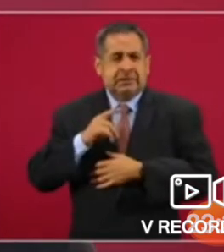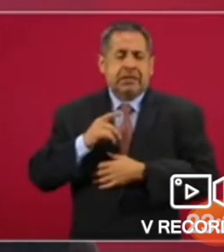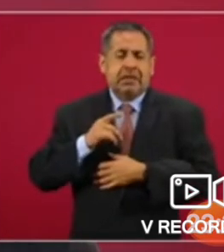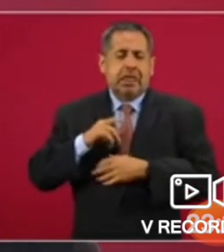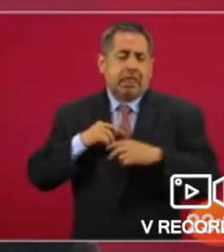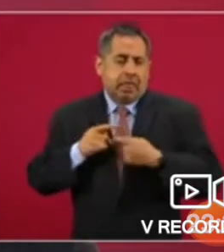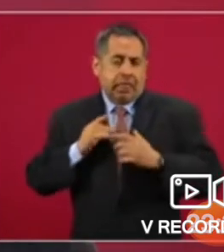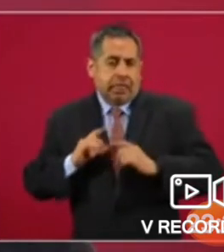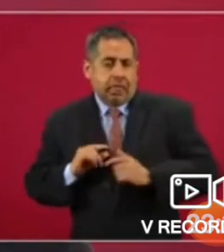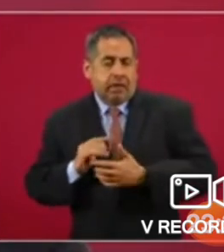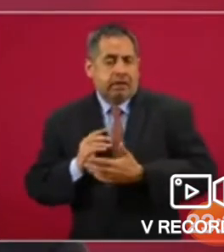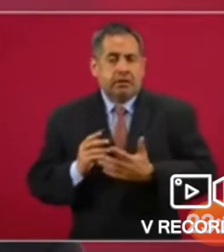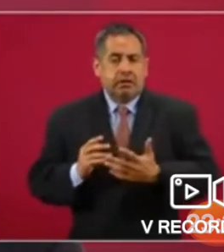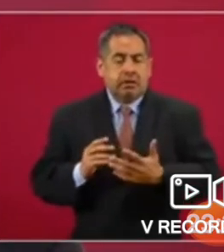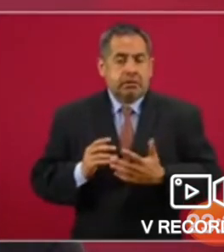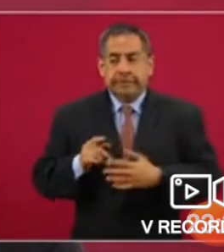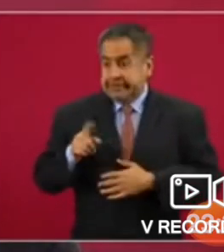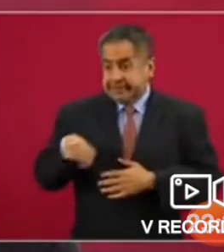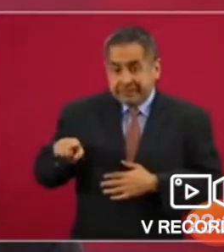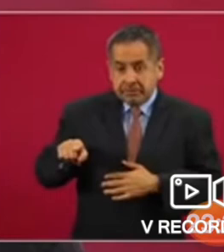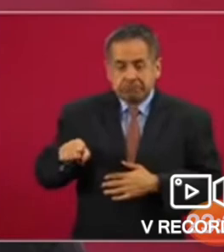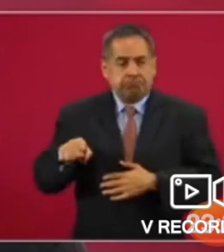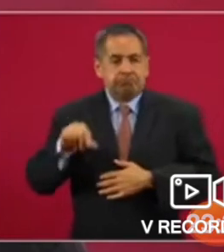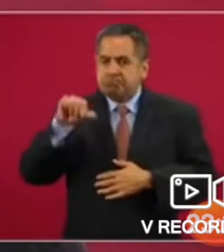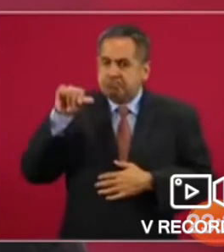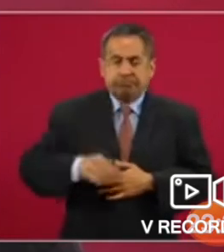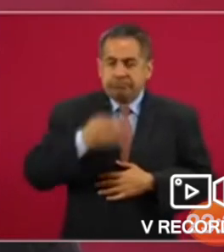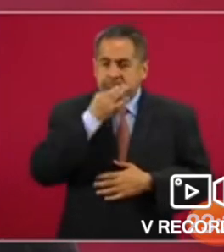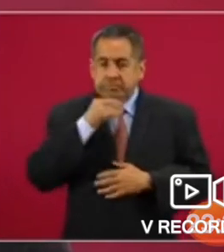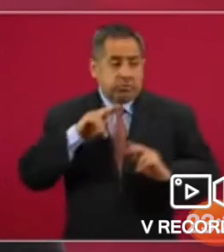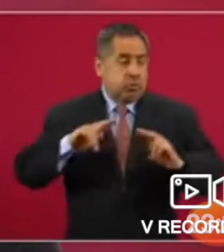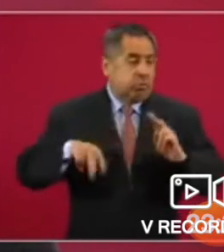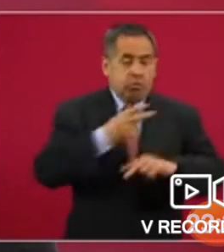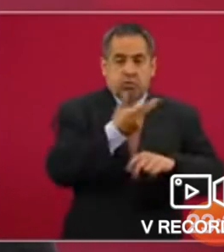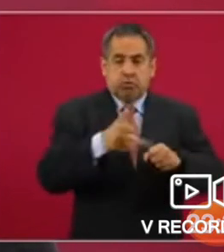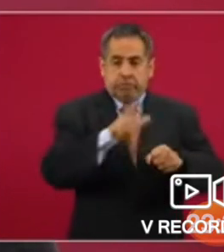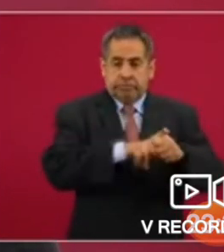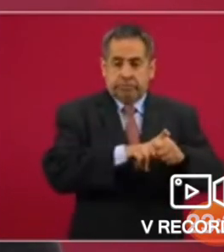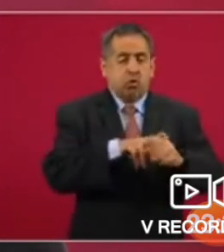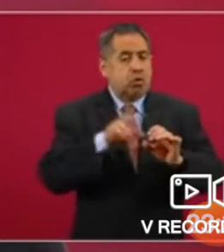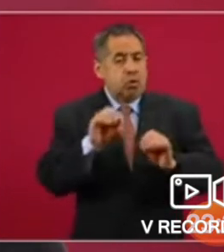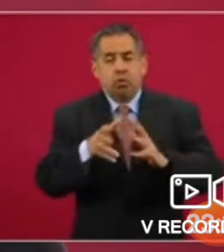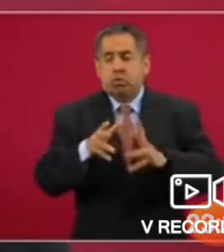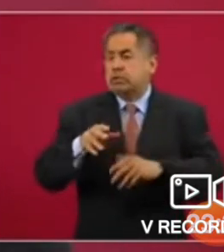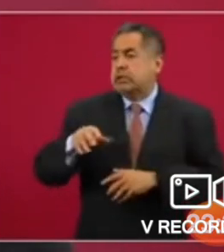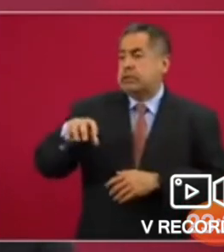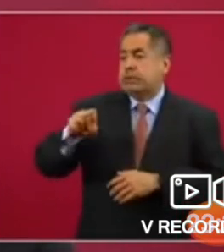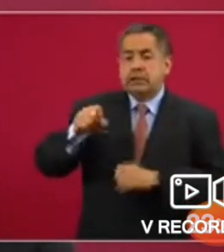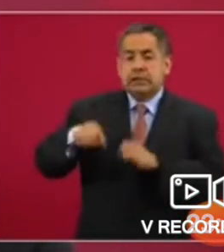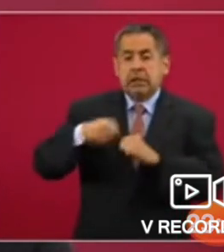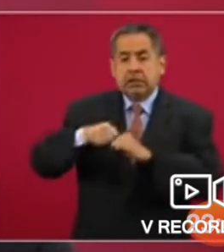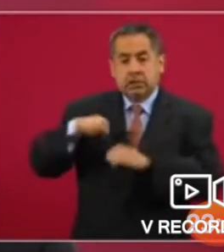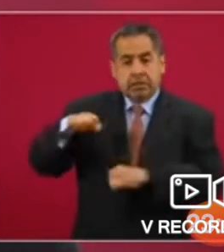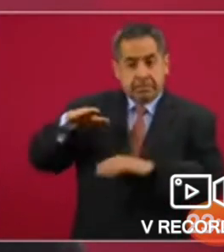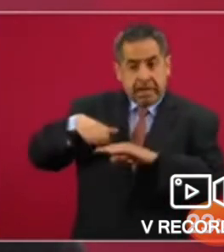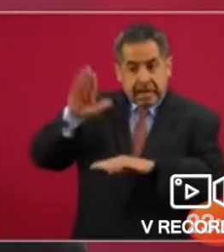inmunosupresión, acudan pronto a los hospitales. También las personas que tienen 60 o más años de